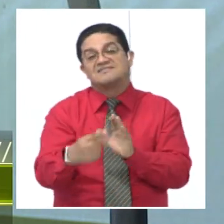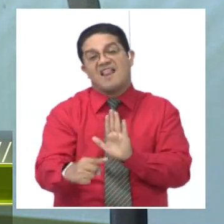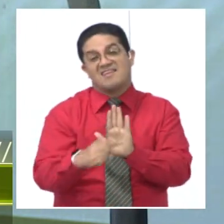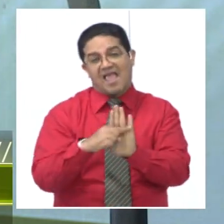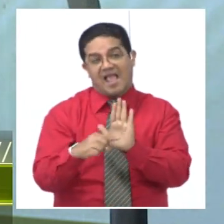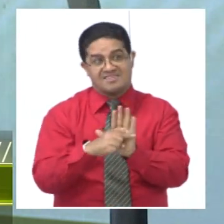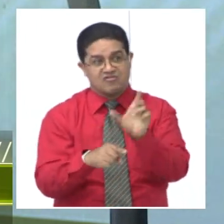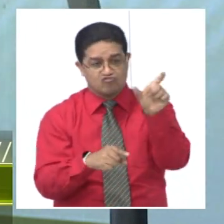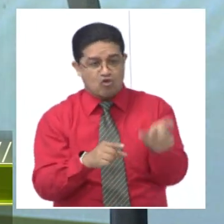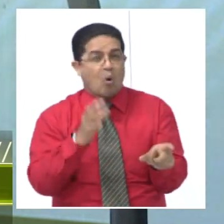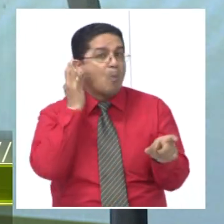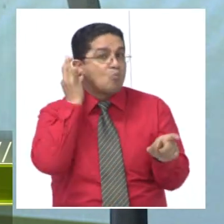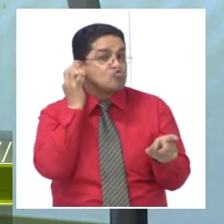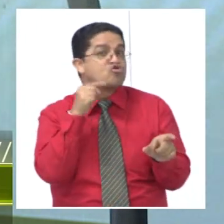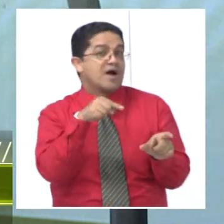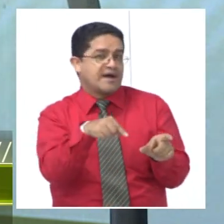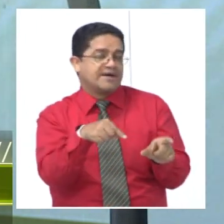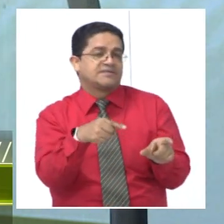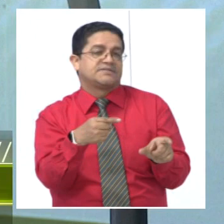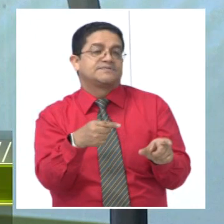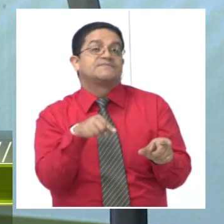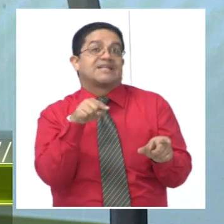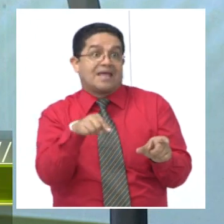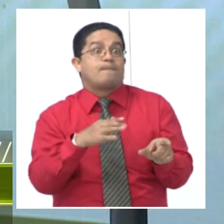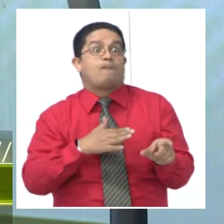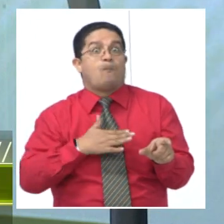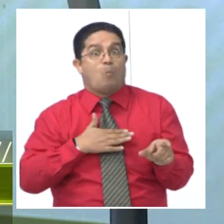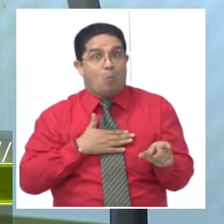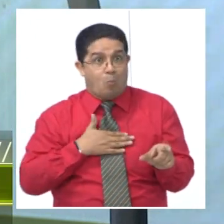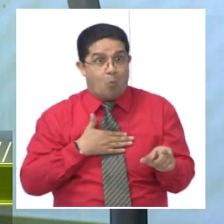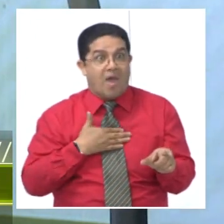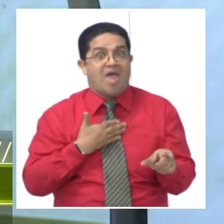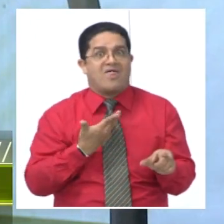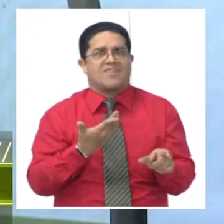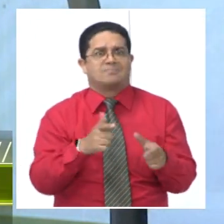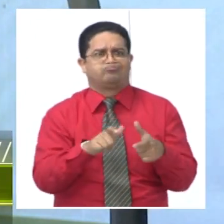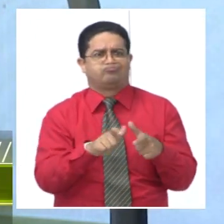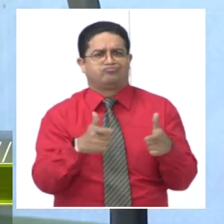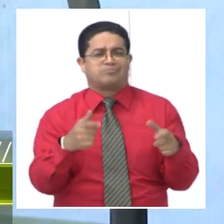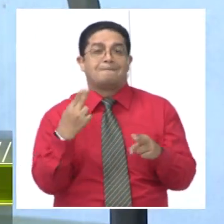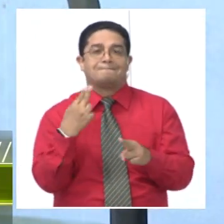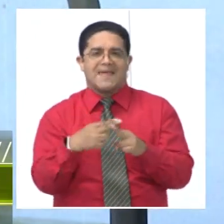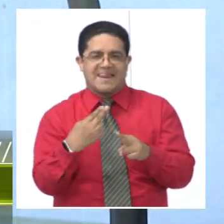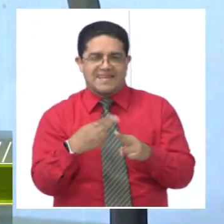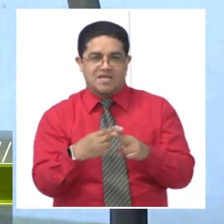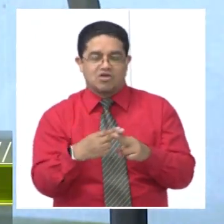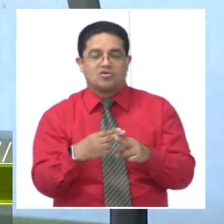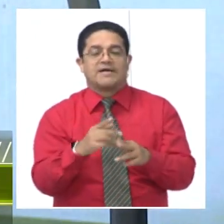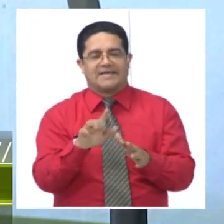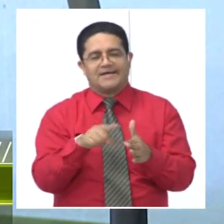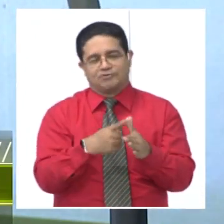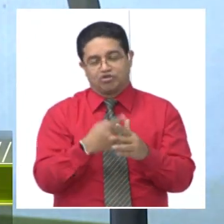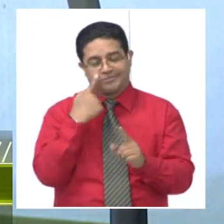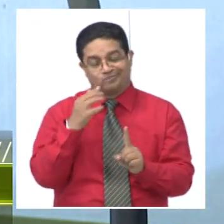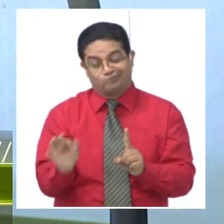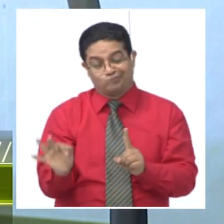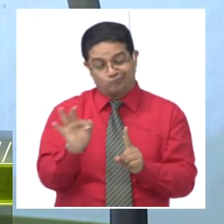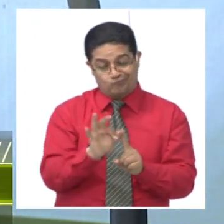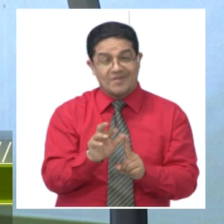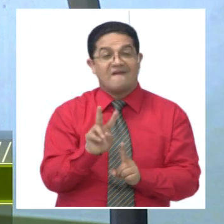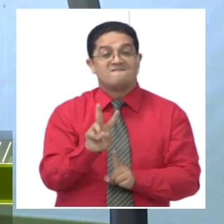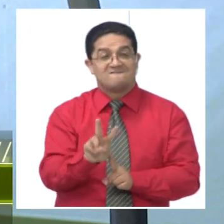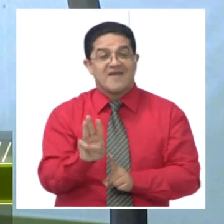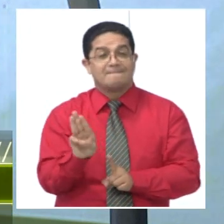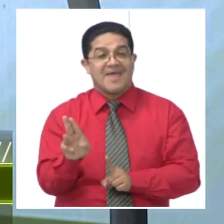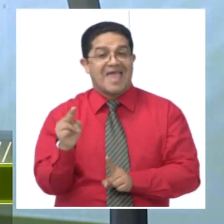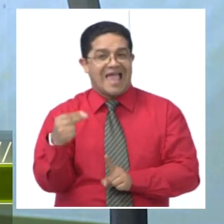paciente determinada que pudiese aumentar su riesgo, pero recordar que del momento que hago la infección por el VPH hasta que yo llegase a tener